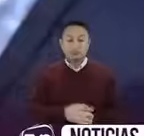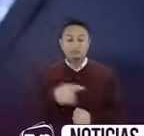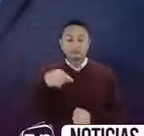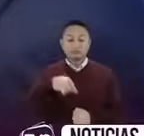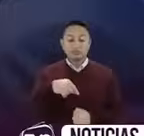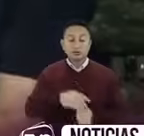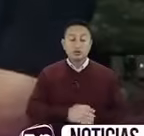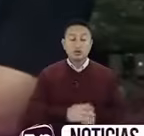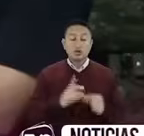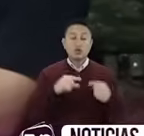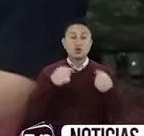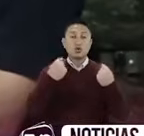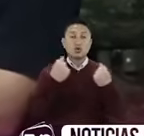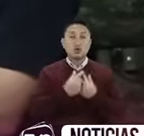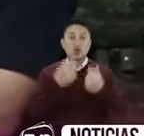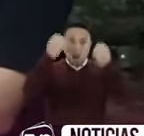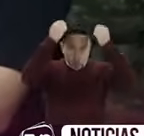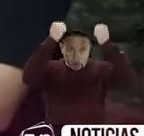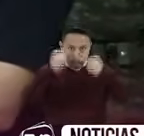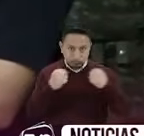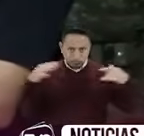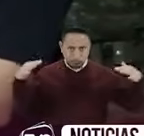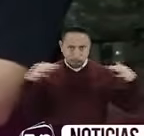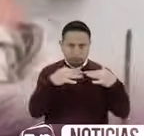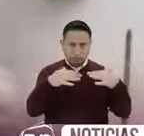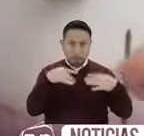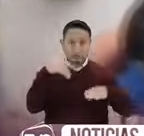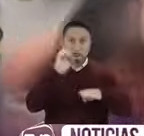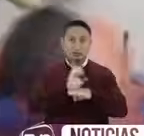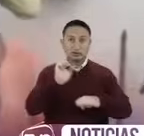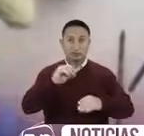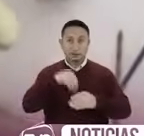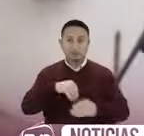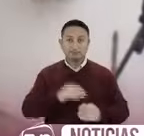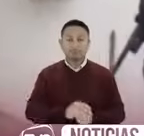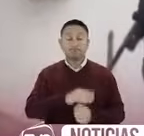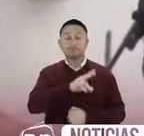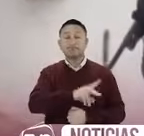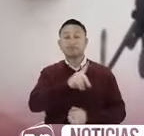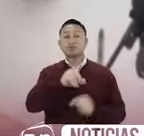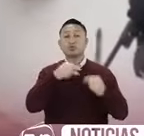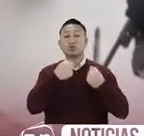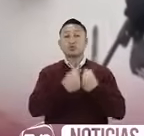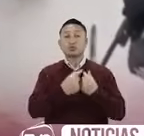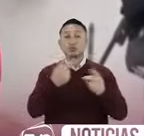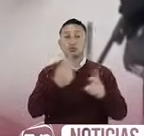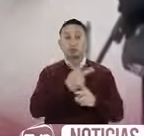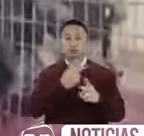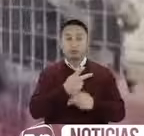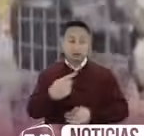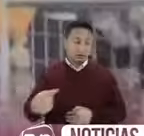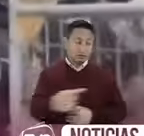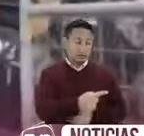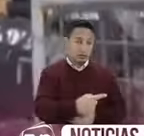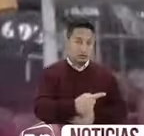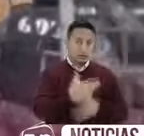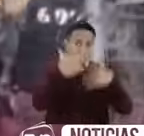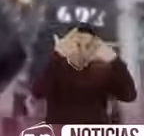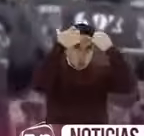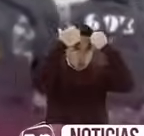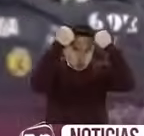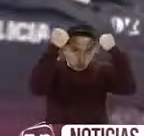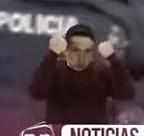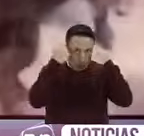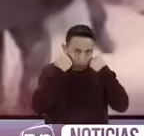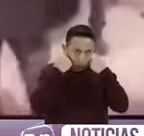conflicto armado interno en el país. 21 grupos delictivos fueron declarados como terroristas. Se